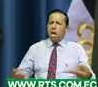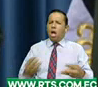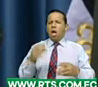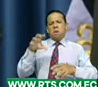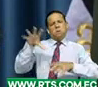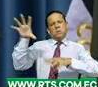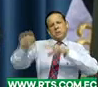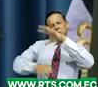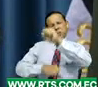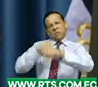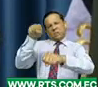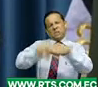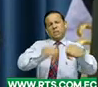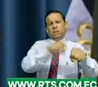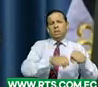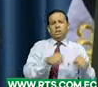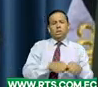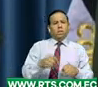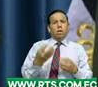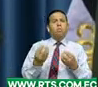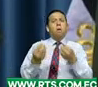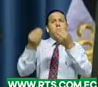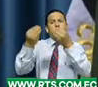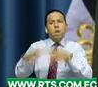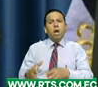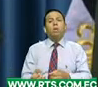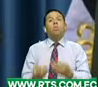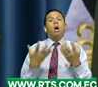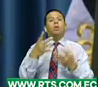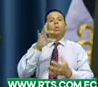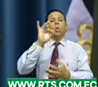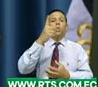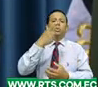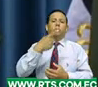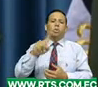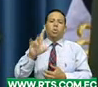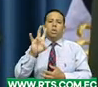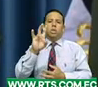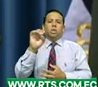causando un perjuicio aproximado de